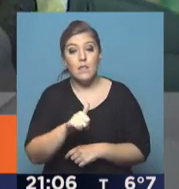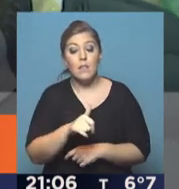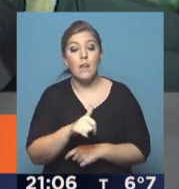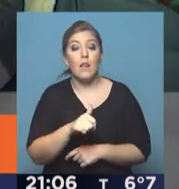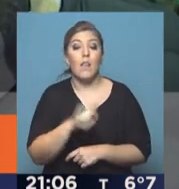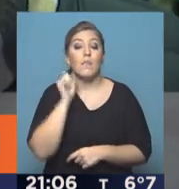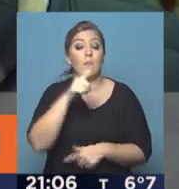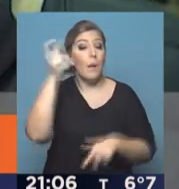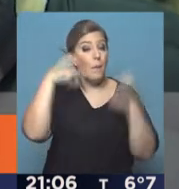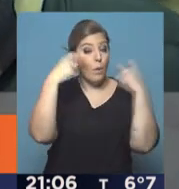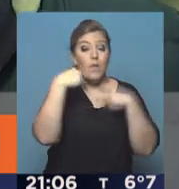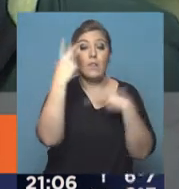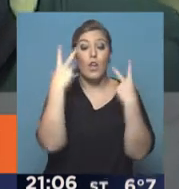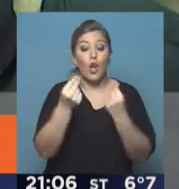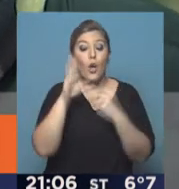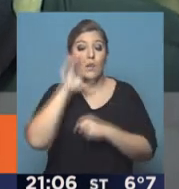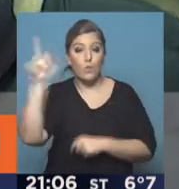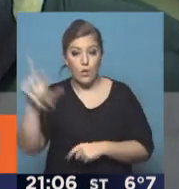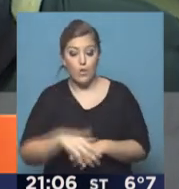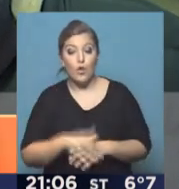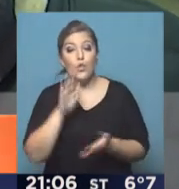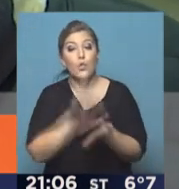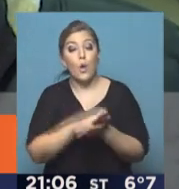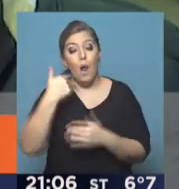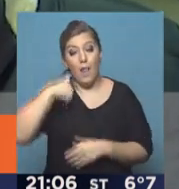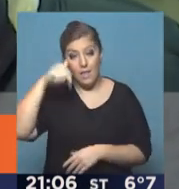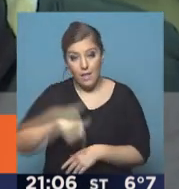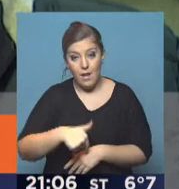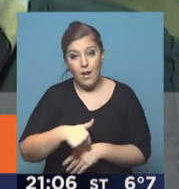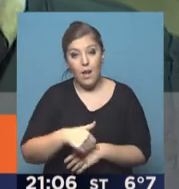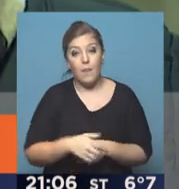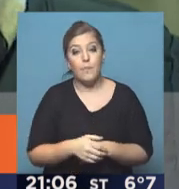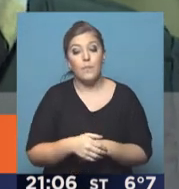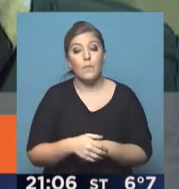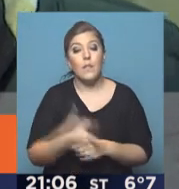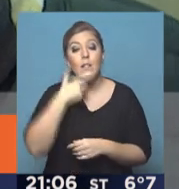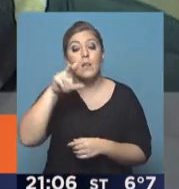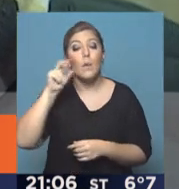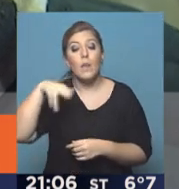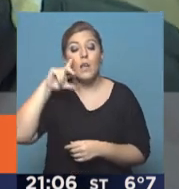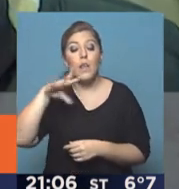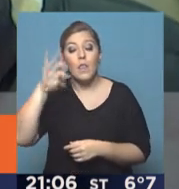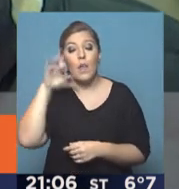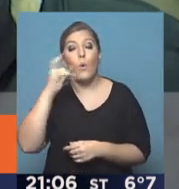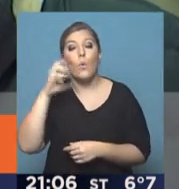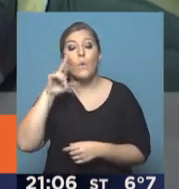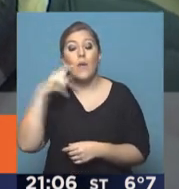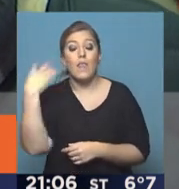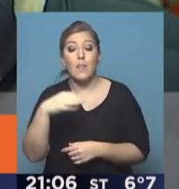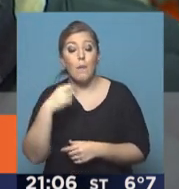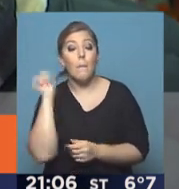se niega a ir a eeuu con respecto a nuestro país la doctora servini de cubría tendrá que enviar un exhorto